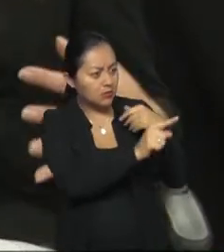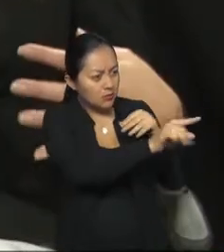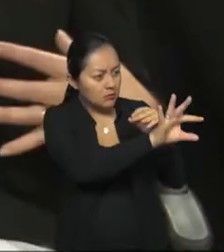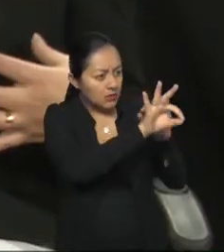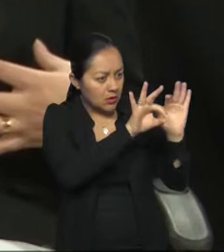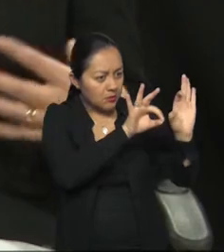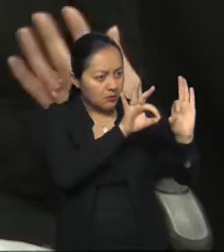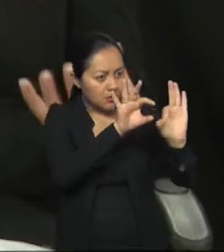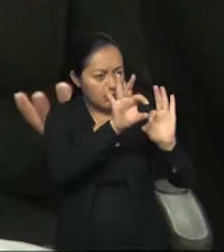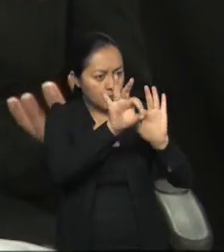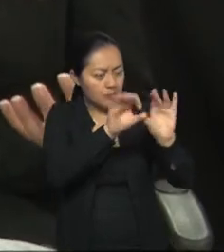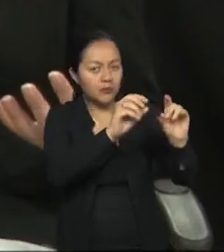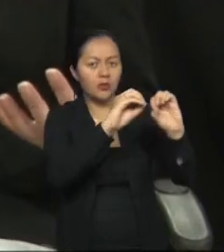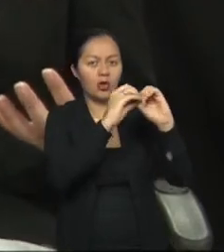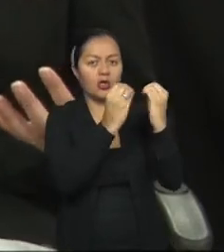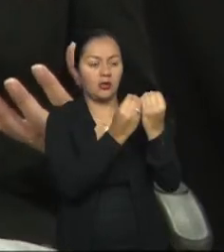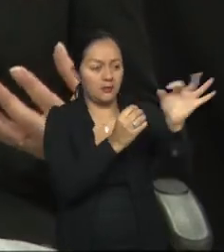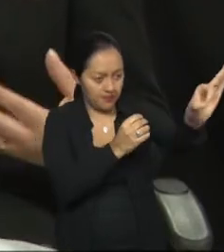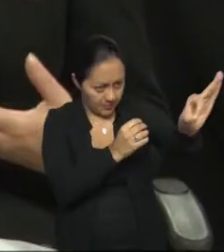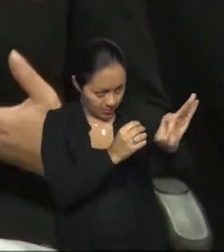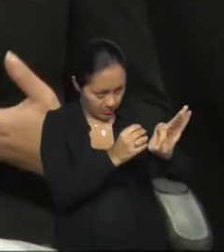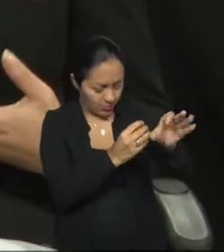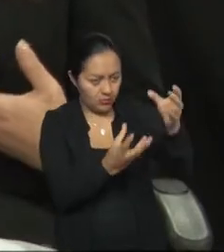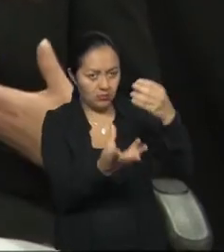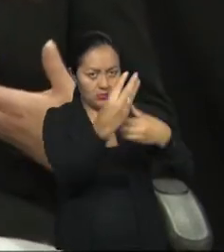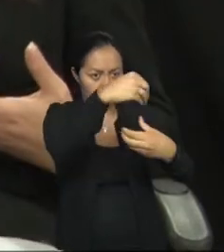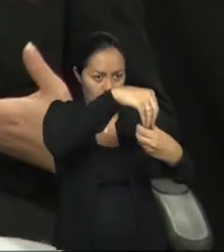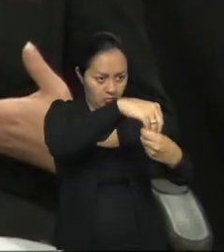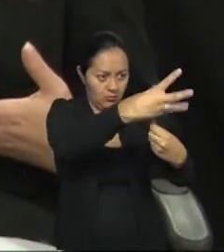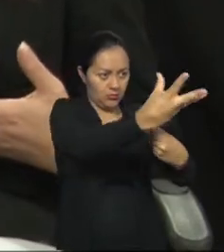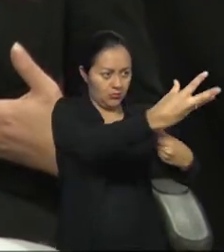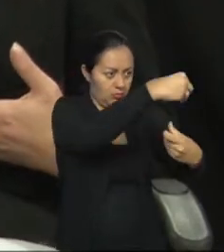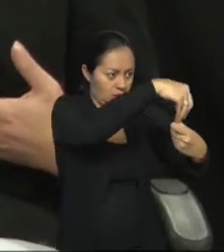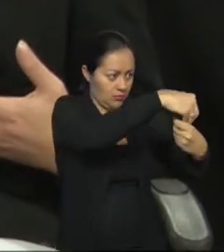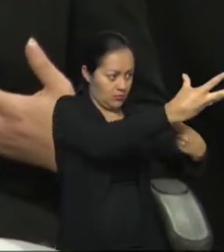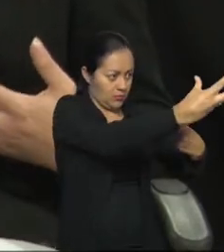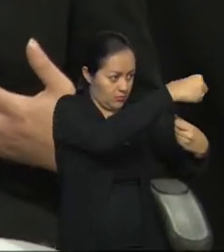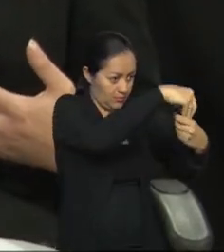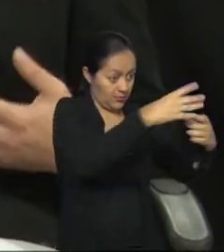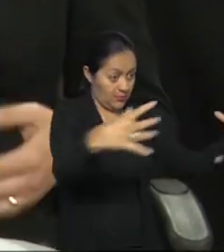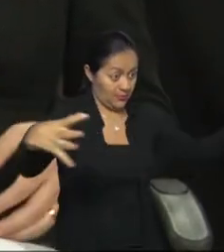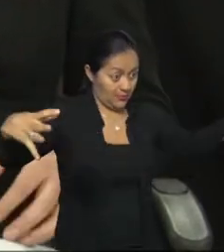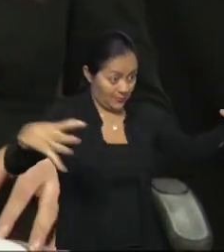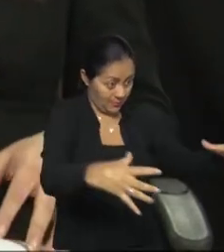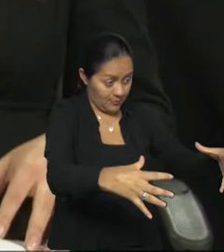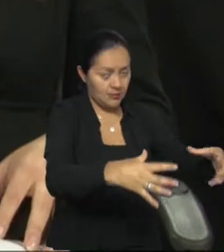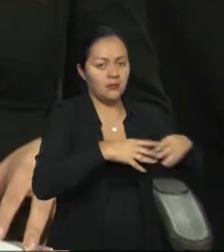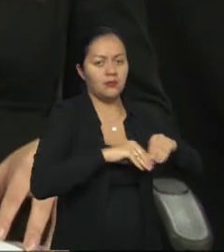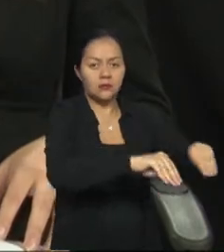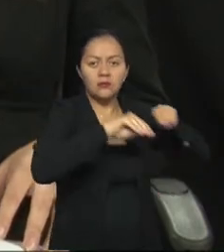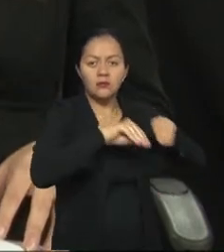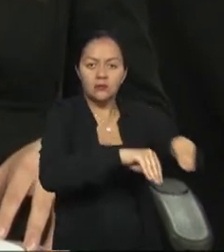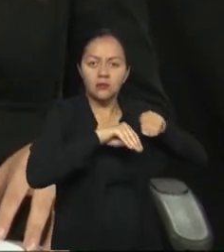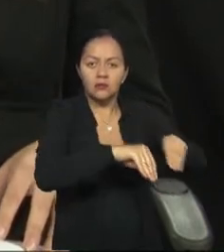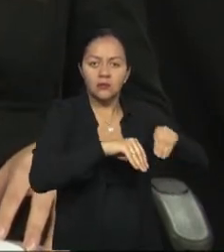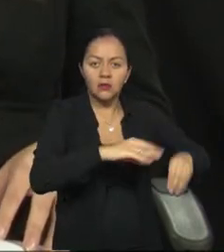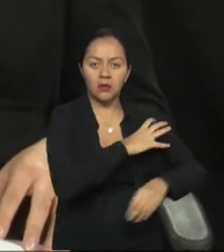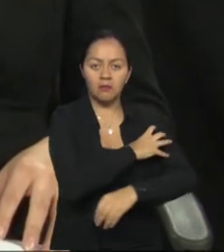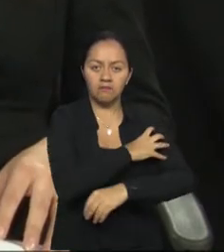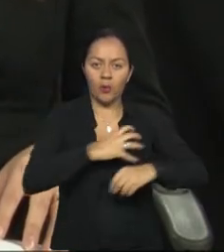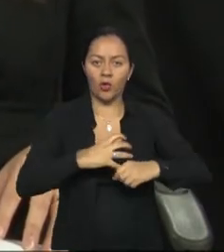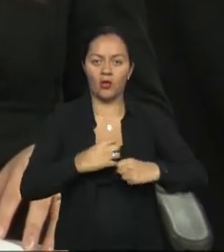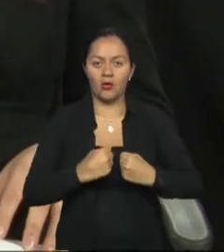eso, organiza a estas personas con discapacidad. Inicia con el empoderamiento, porque ellos son los actores principales que tienen que